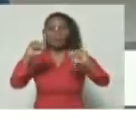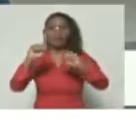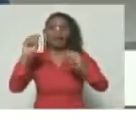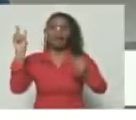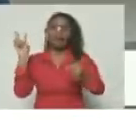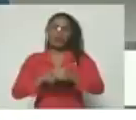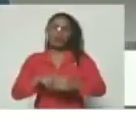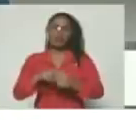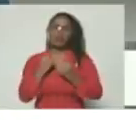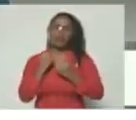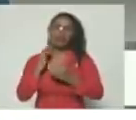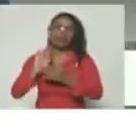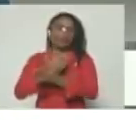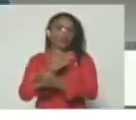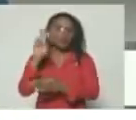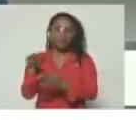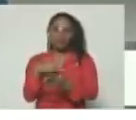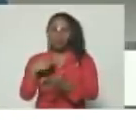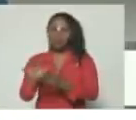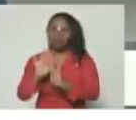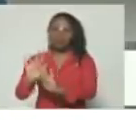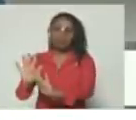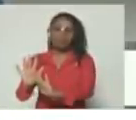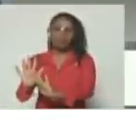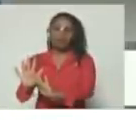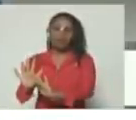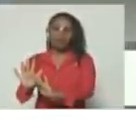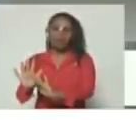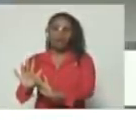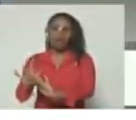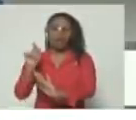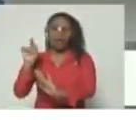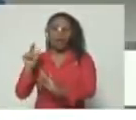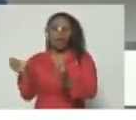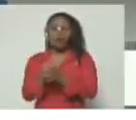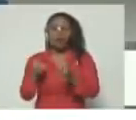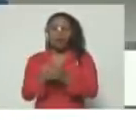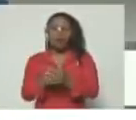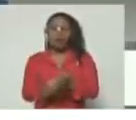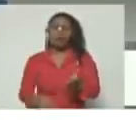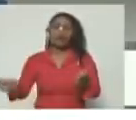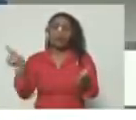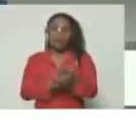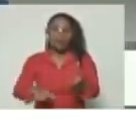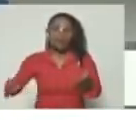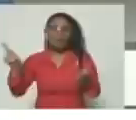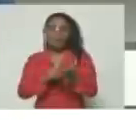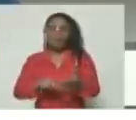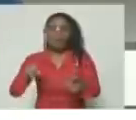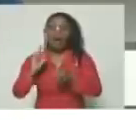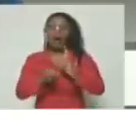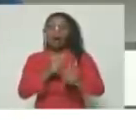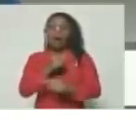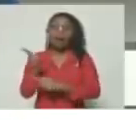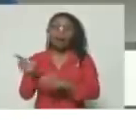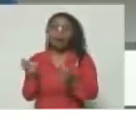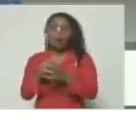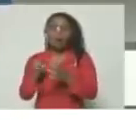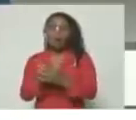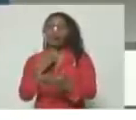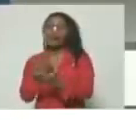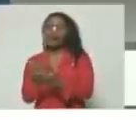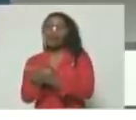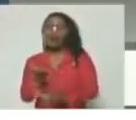violencia. Muchos de estos sectores son reincidentes, a algunos de estos sectores por solicitud de